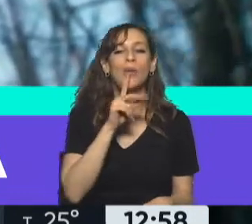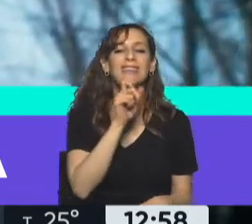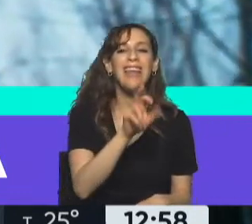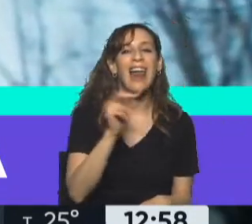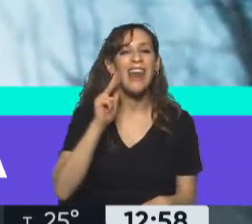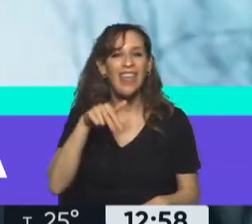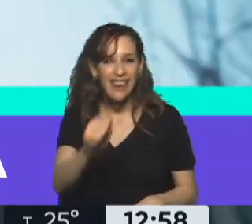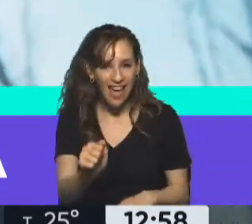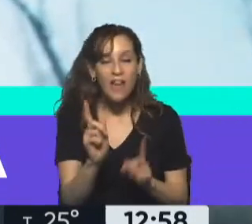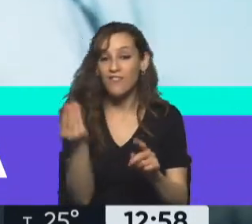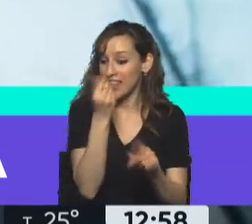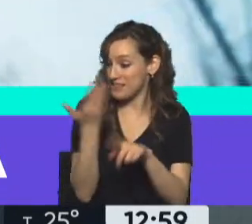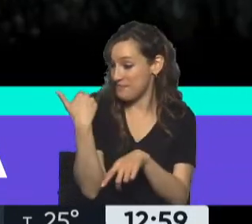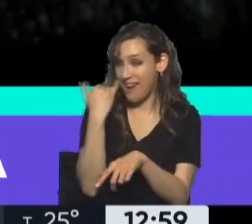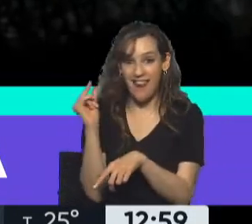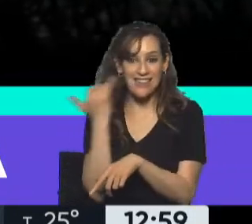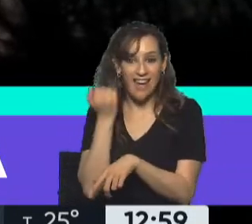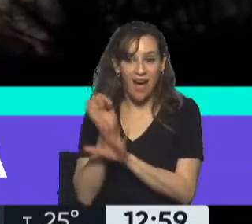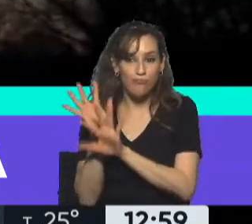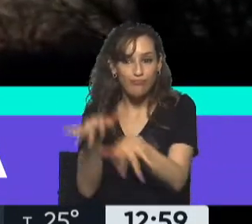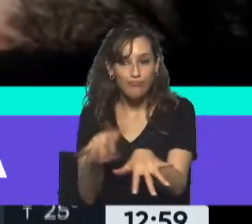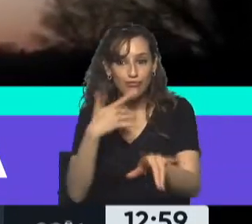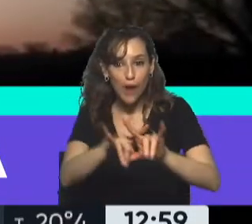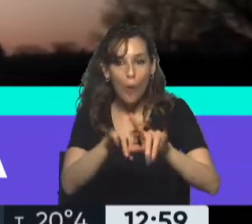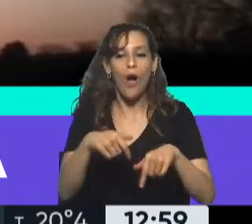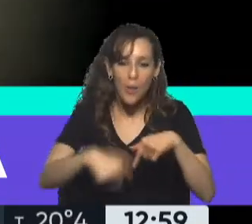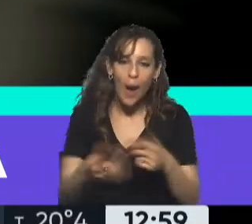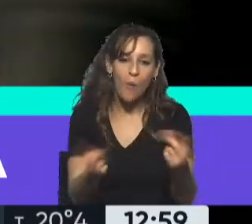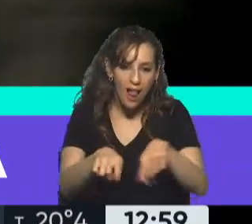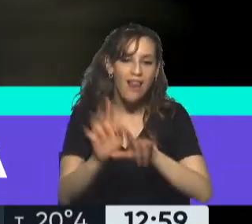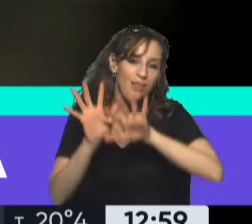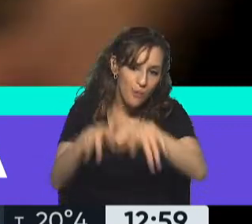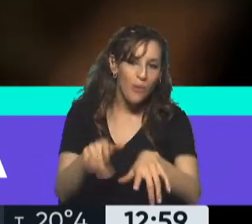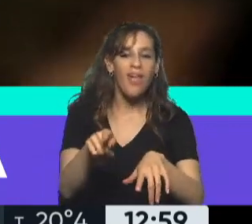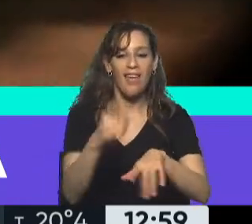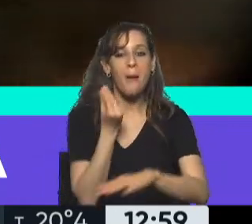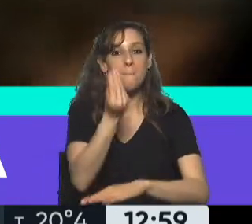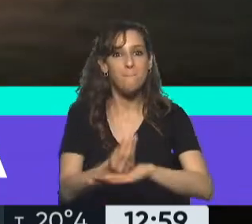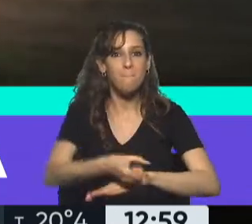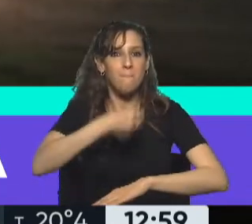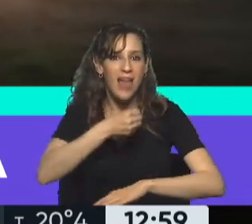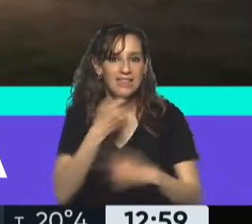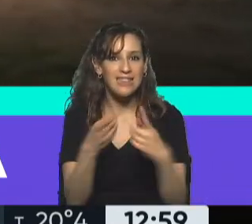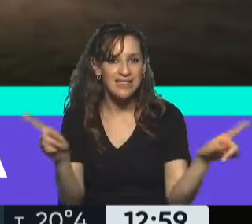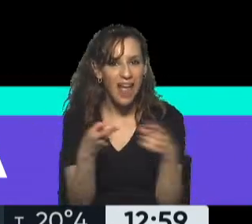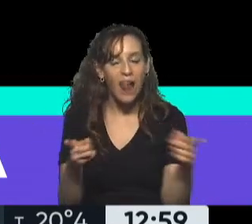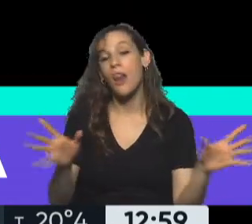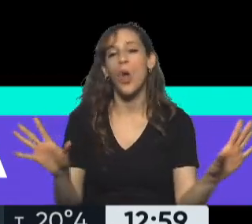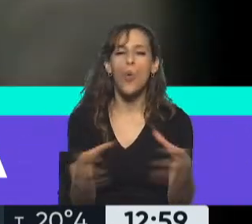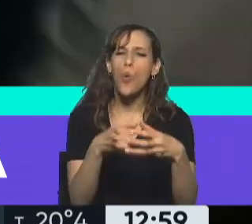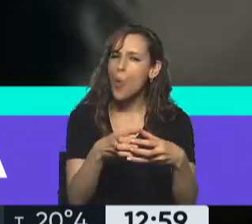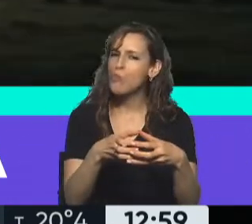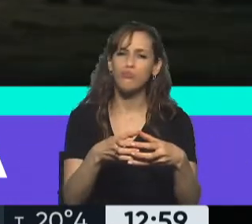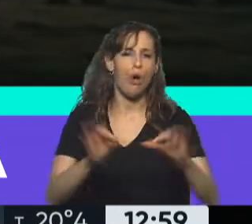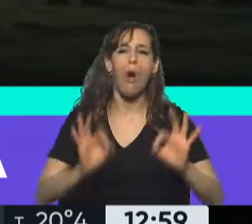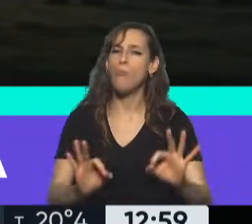Sole este fin de semana. Abel Pintos regresa con funciones presenciales, con su banda completa, por